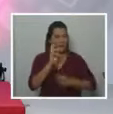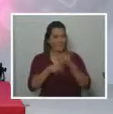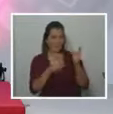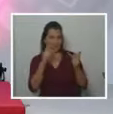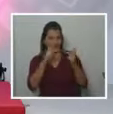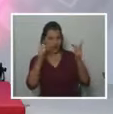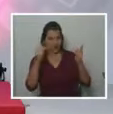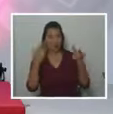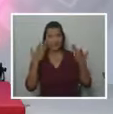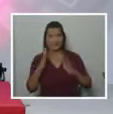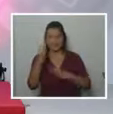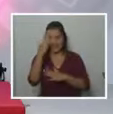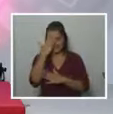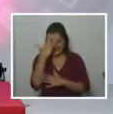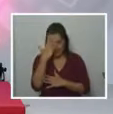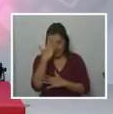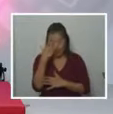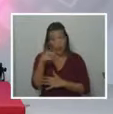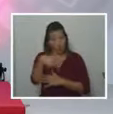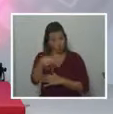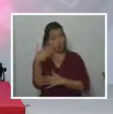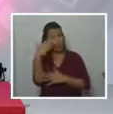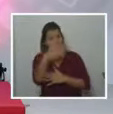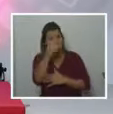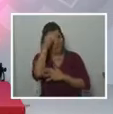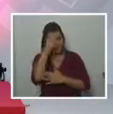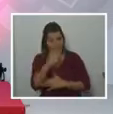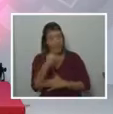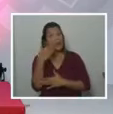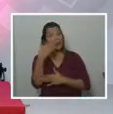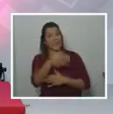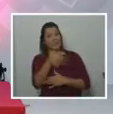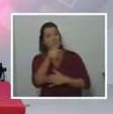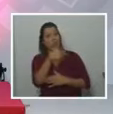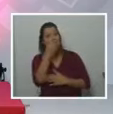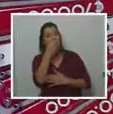entonces, ya lo saben, vayan a Grecia y comen rico allá donde está Wilber.